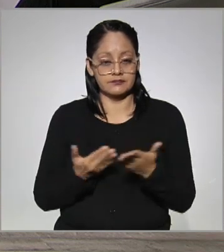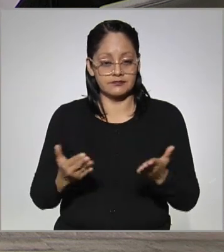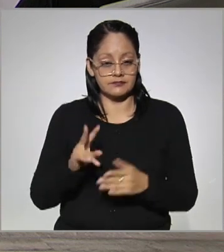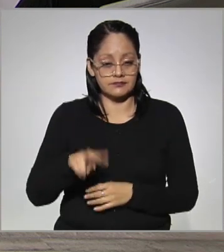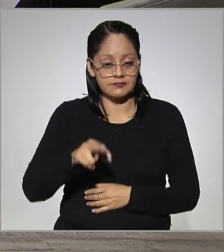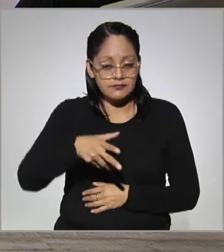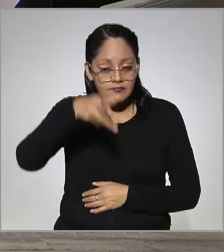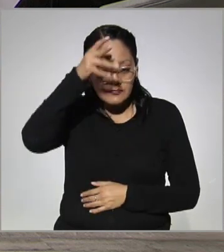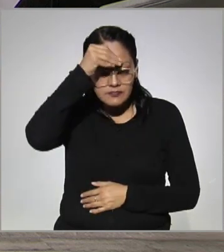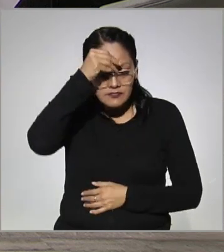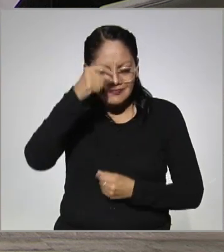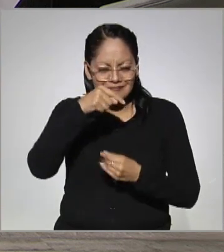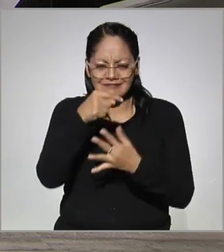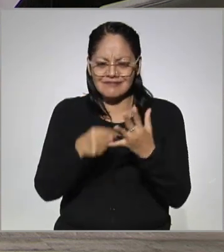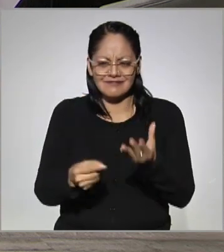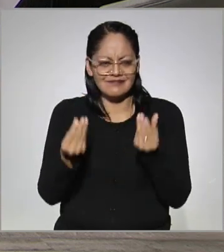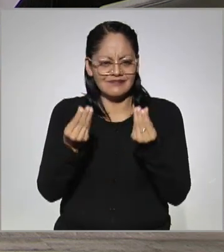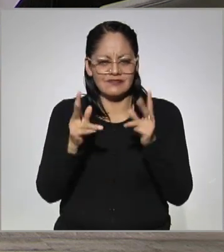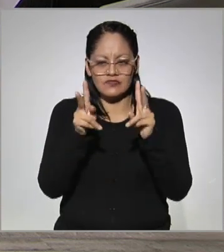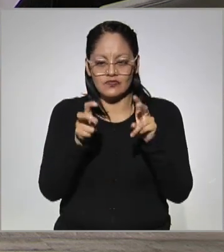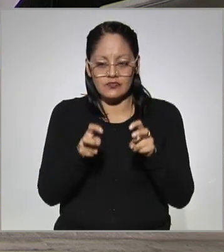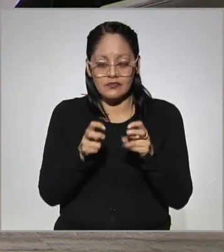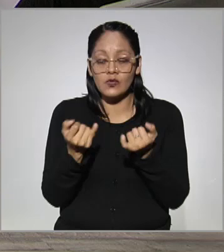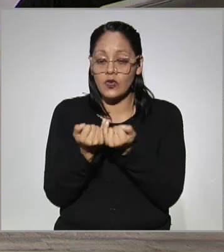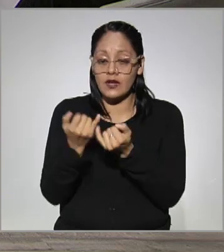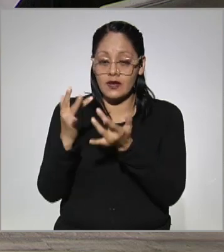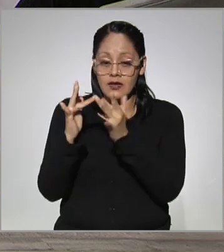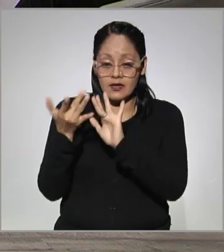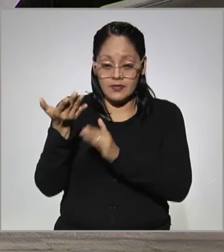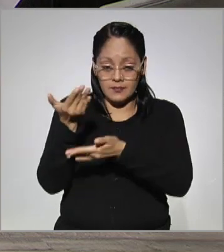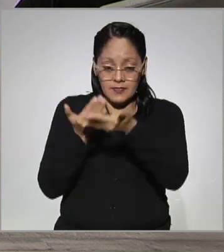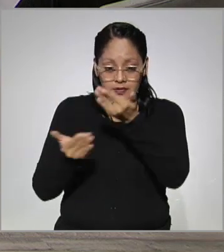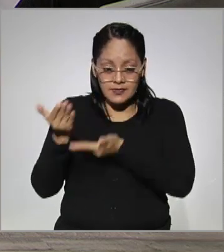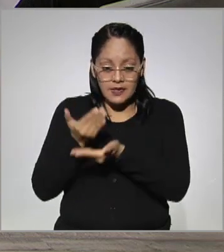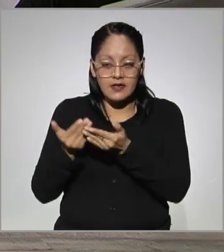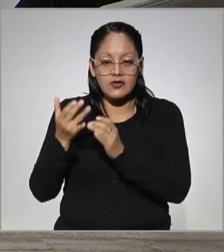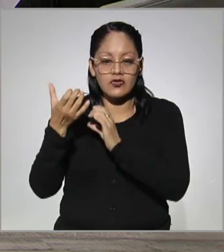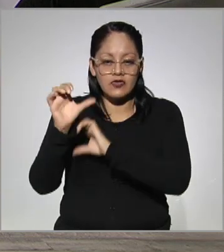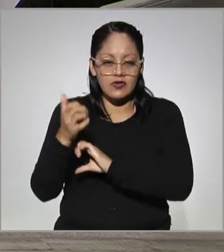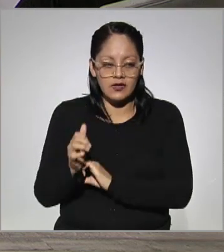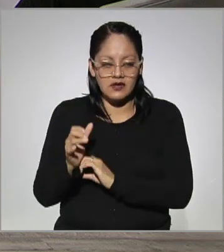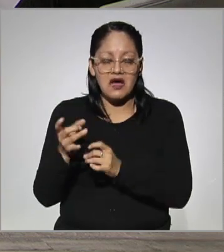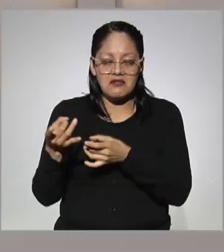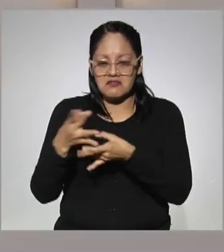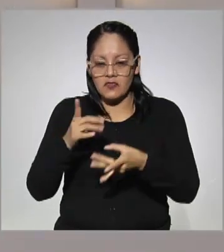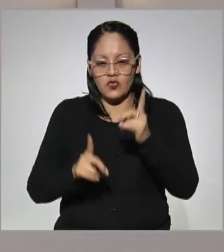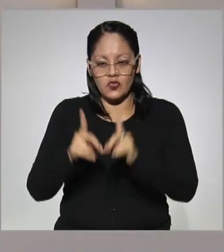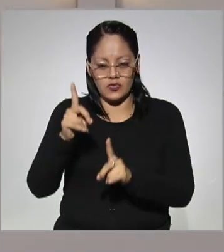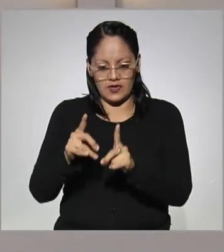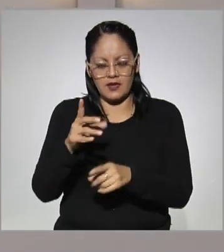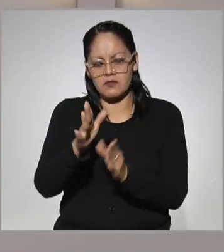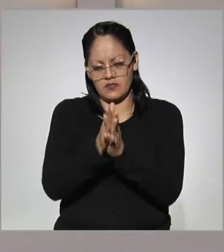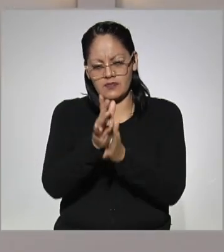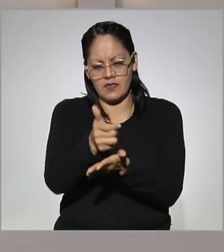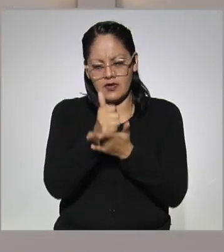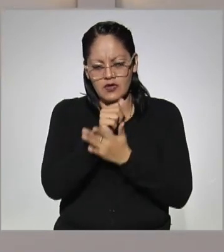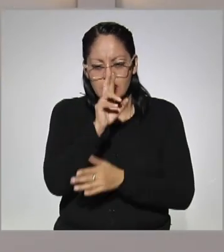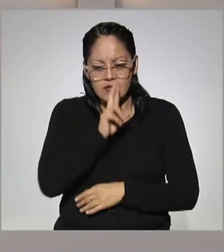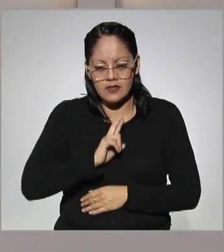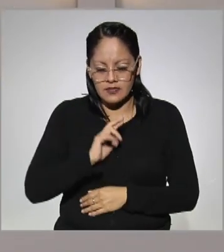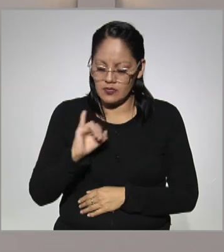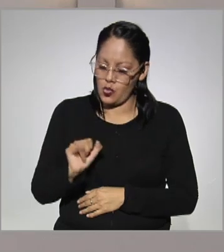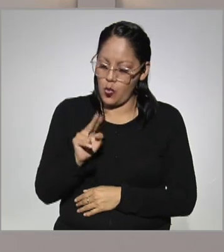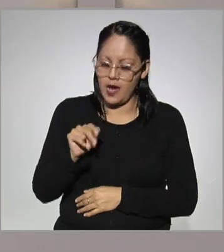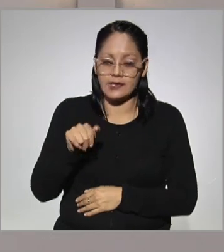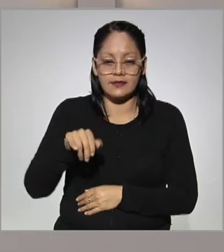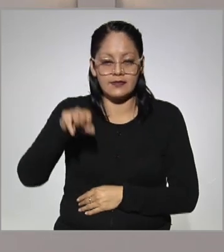Interesante tema el día de hoy y todavía siguen las dudas de nuestra audiencia. Les pido, doctores, que me ayuden a responderlas. Juan Gutiérrez tiene 50 años y pregunta